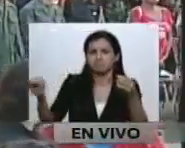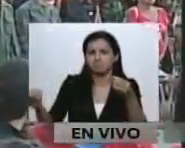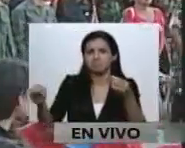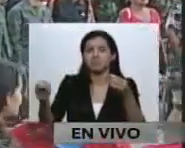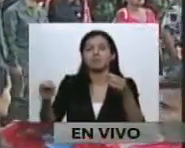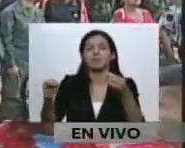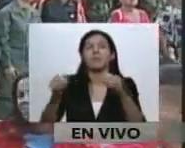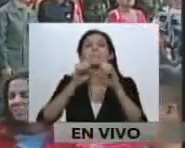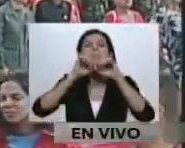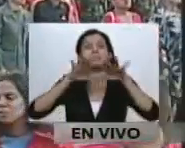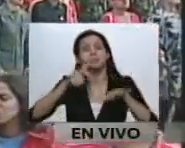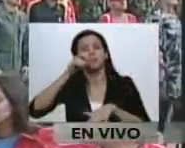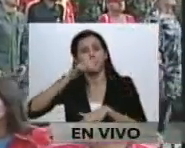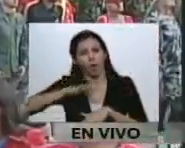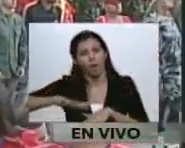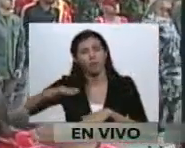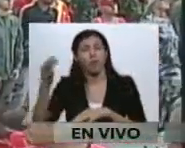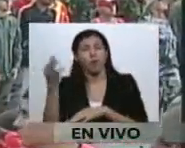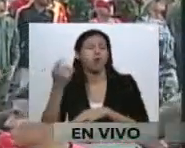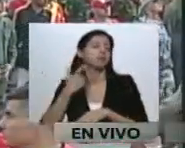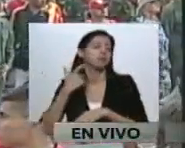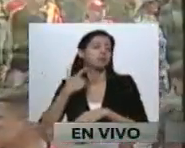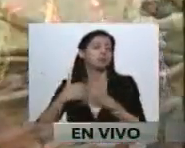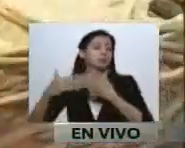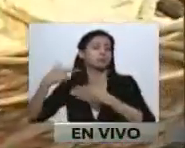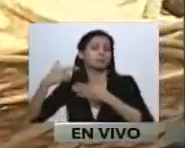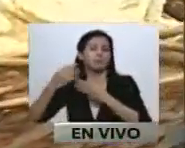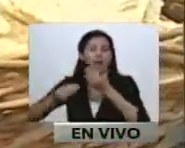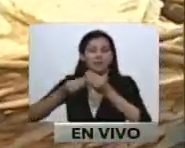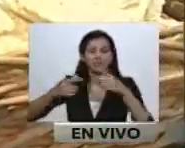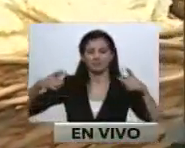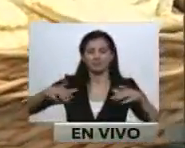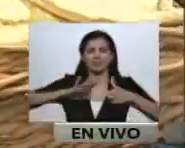Bendice a los pueblos originarios que lo producen.